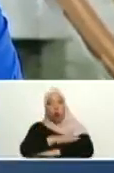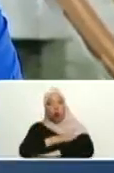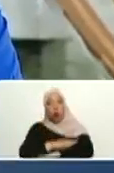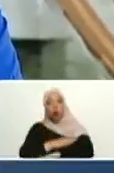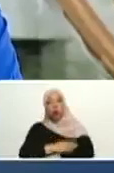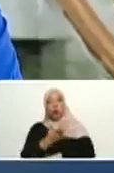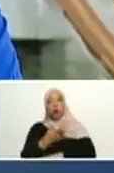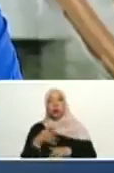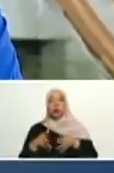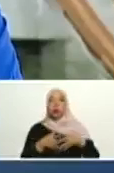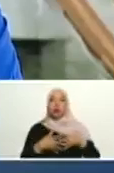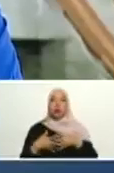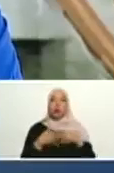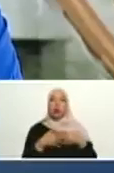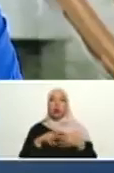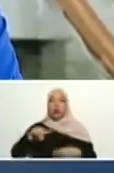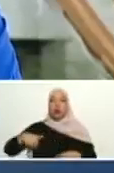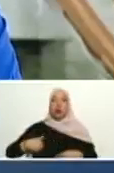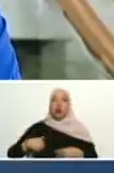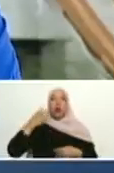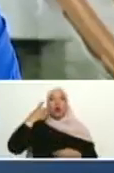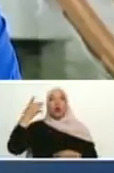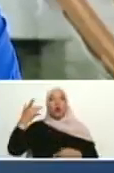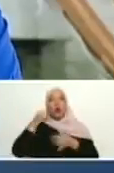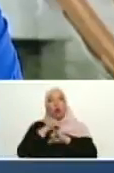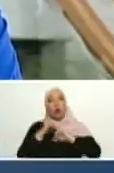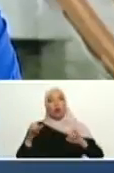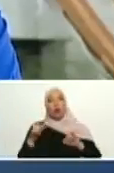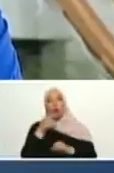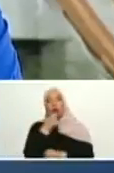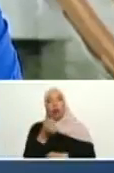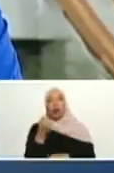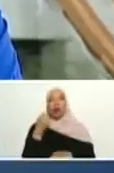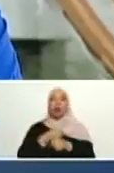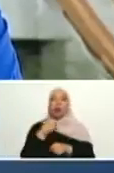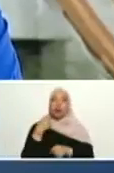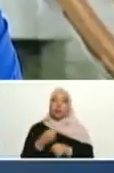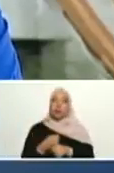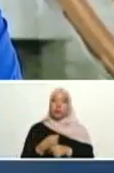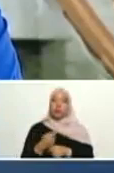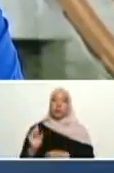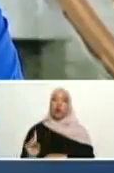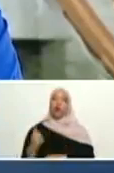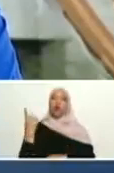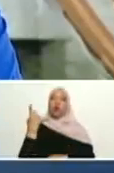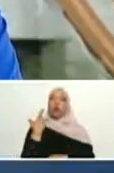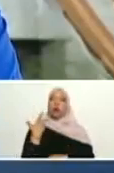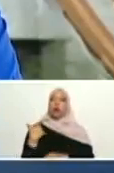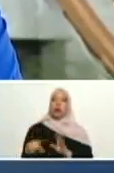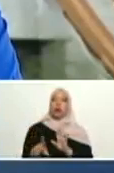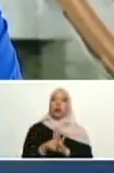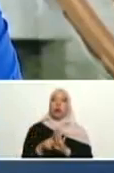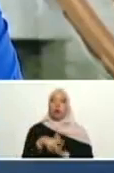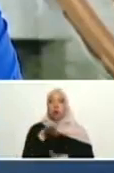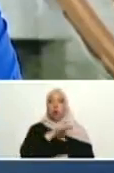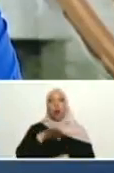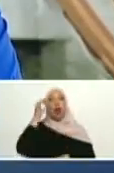uno es consecuente con los sueños que ha tenido casi desde niño, y uno es leal a esos